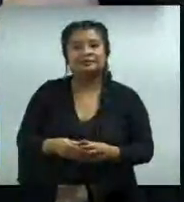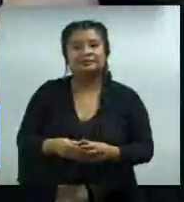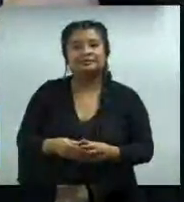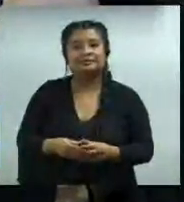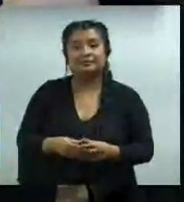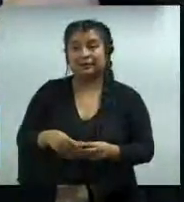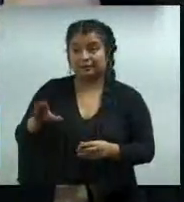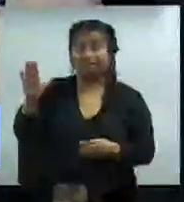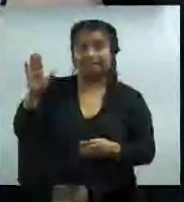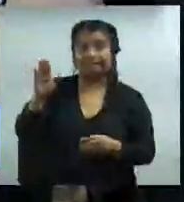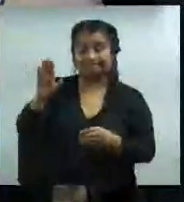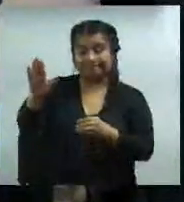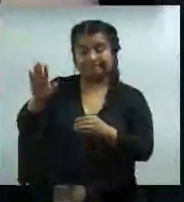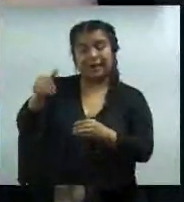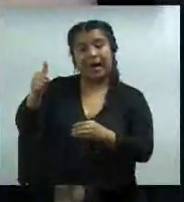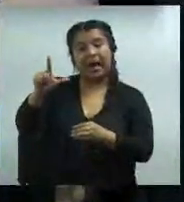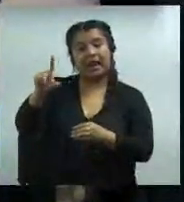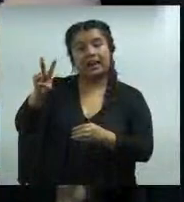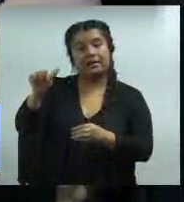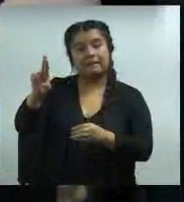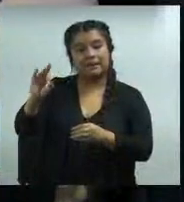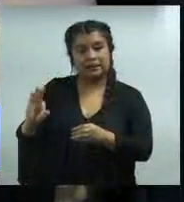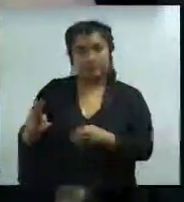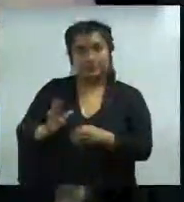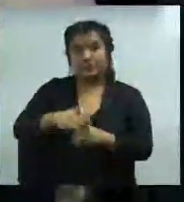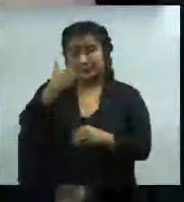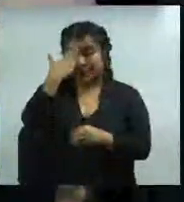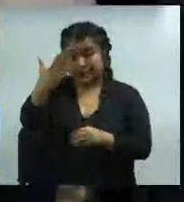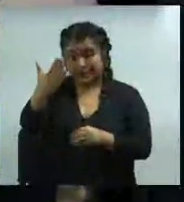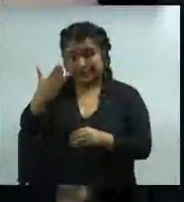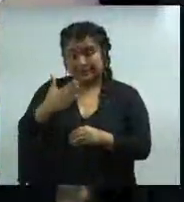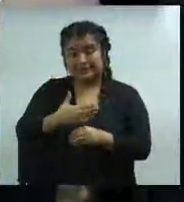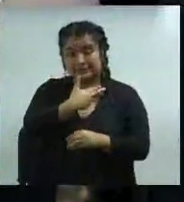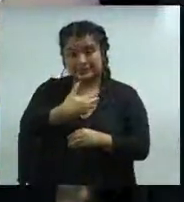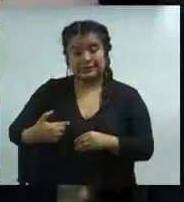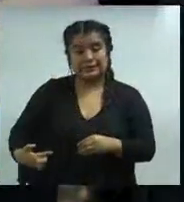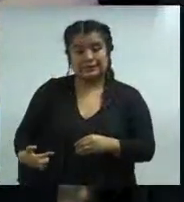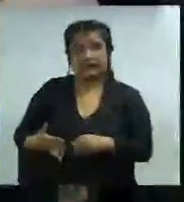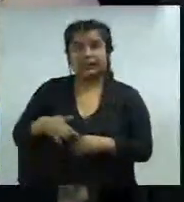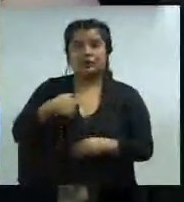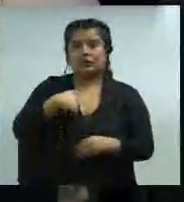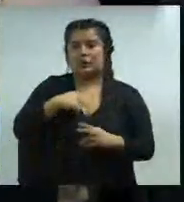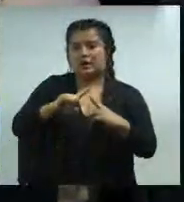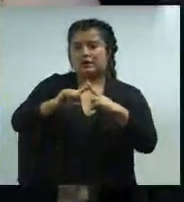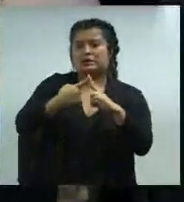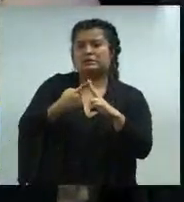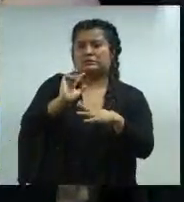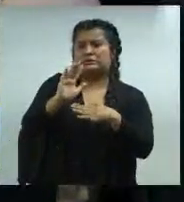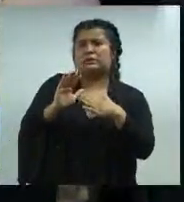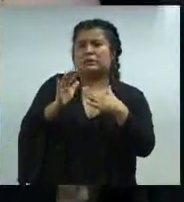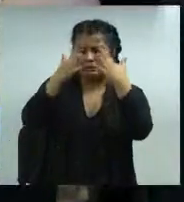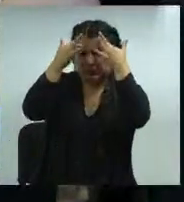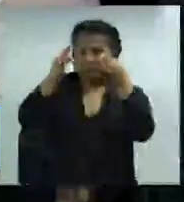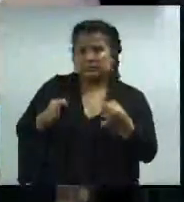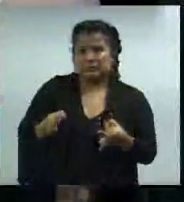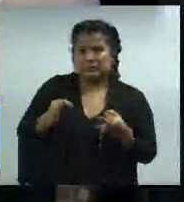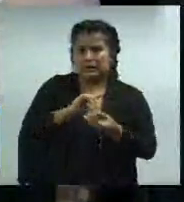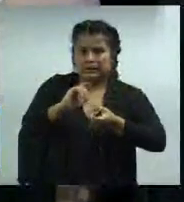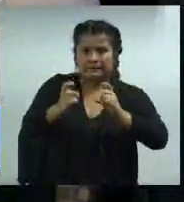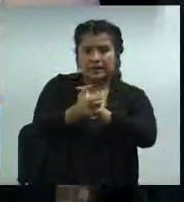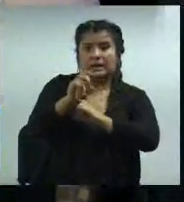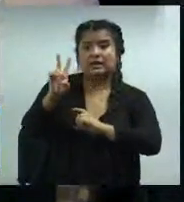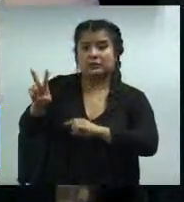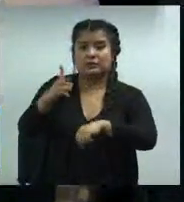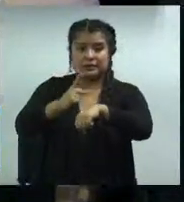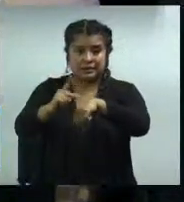Tiene la palabra el diputado Álvaro Arzú. Gracias, presidente. Yo en principio estaría de acuerdo con moverlas a las 2 de la tarde. De